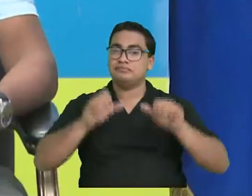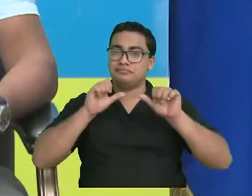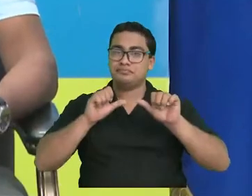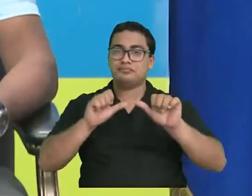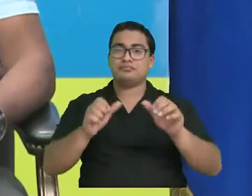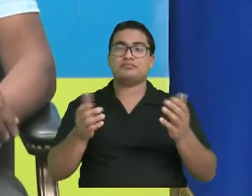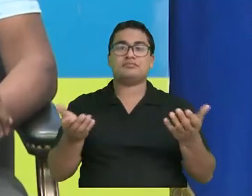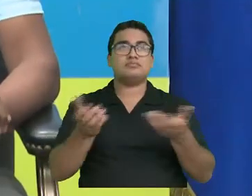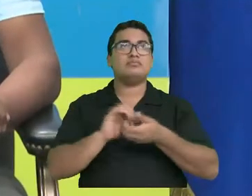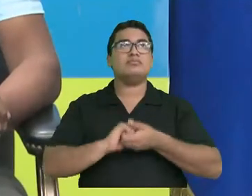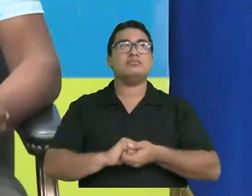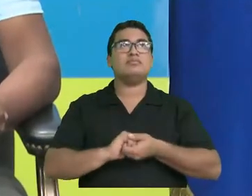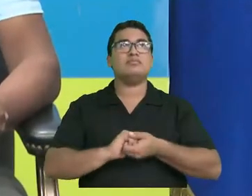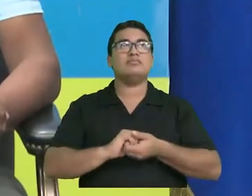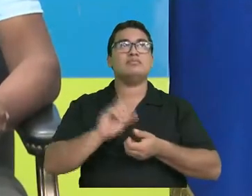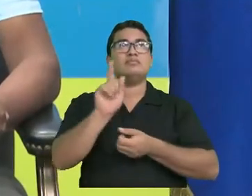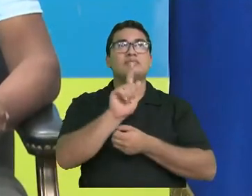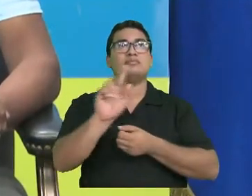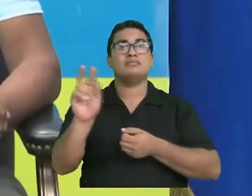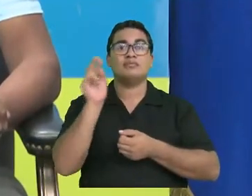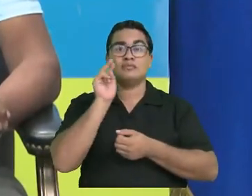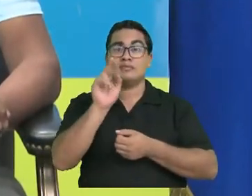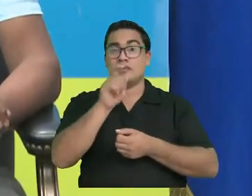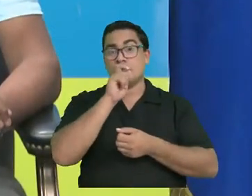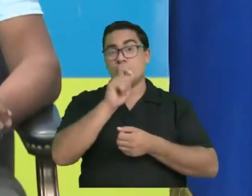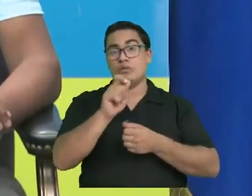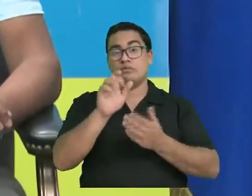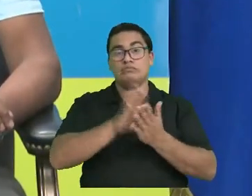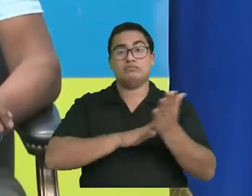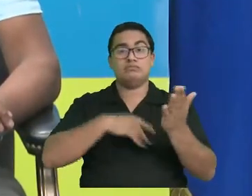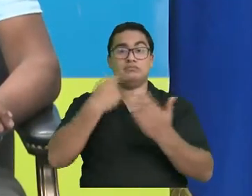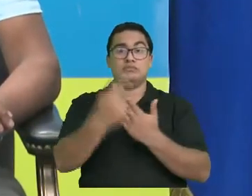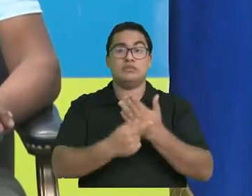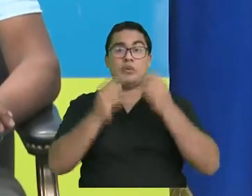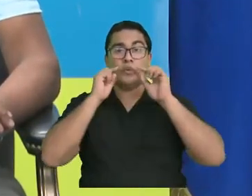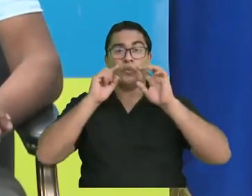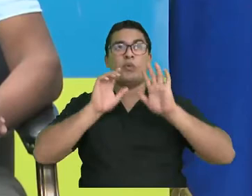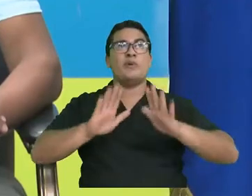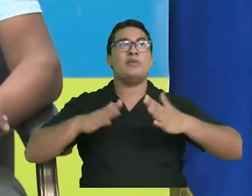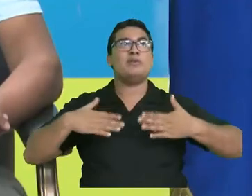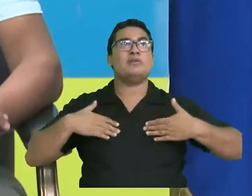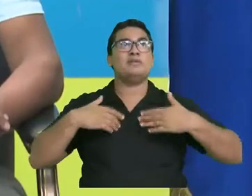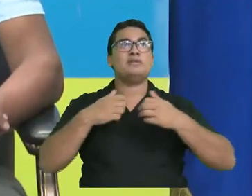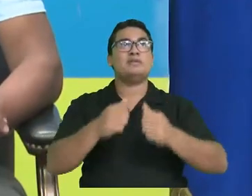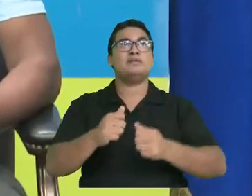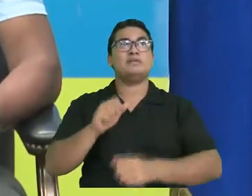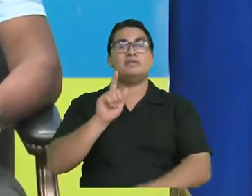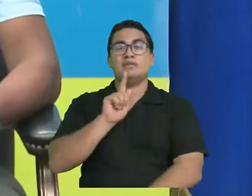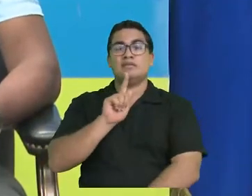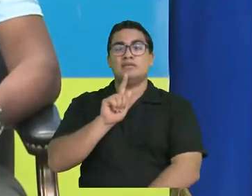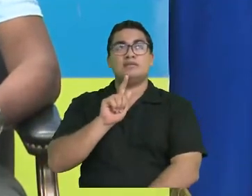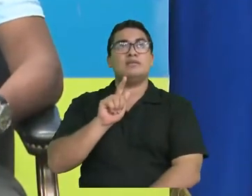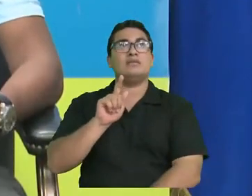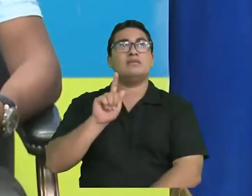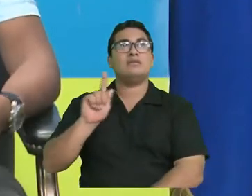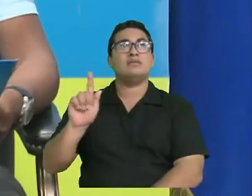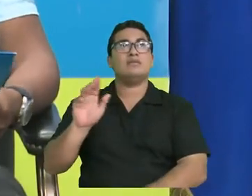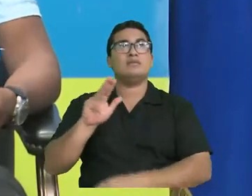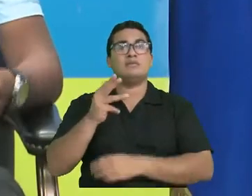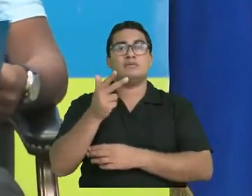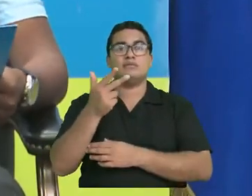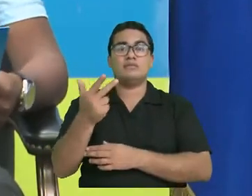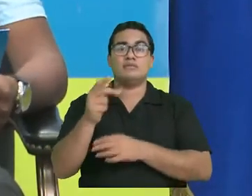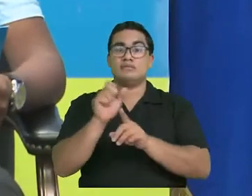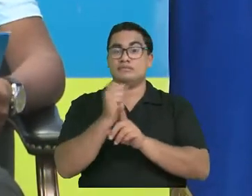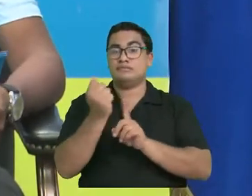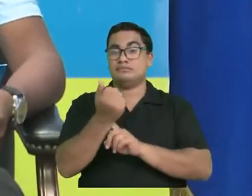Estamos de regreso, amigos televidentes, en su gustado programa Prevenir es Salud, a través de la señal del canal 98, el